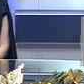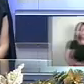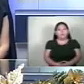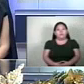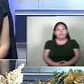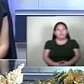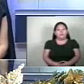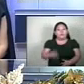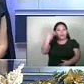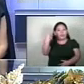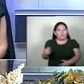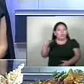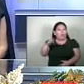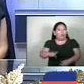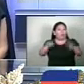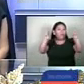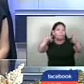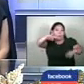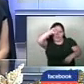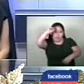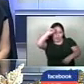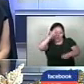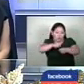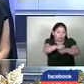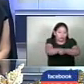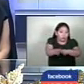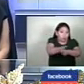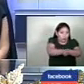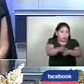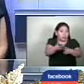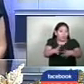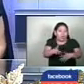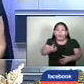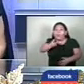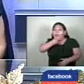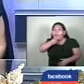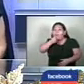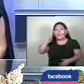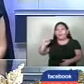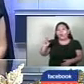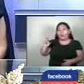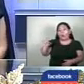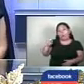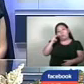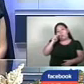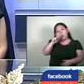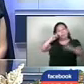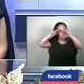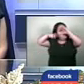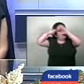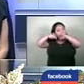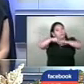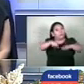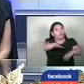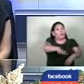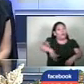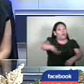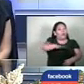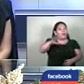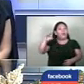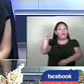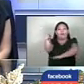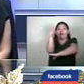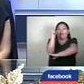Este día en la sección Hechos del Agro, el periodista Julio Guevara nos cuenta una iniciativa que impulsan varias mujeres en Comasagua, La